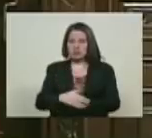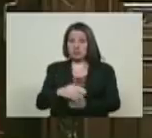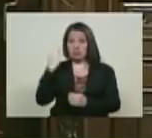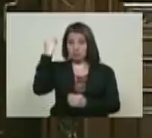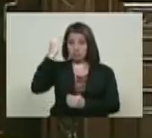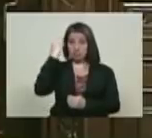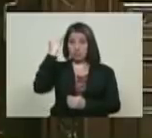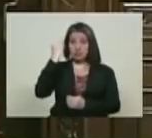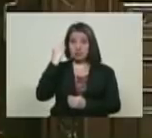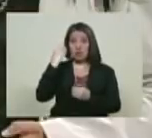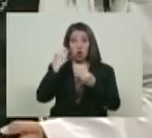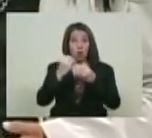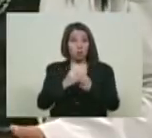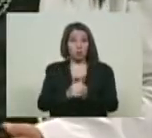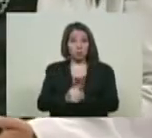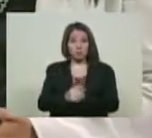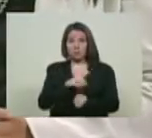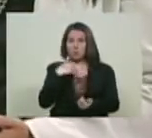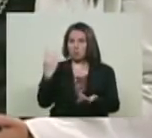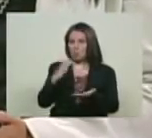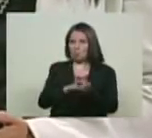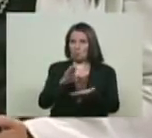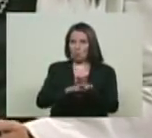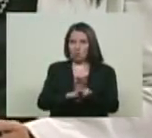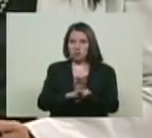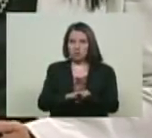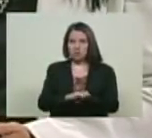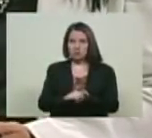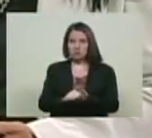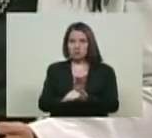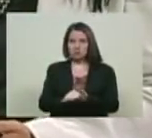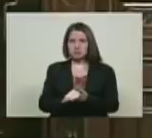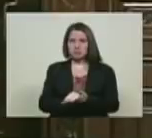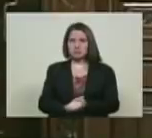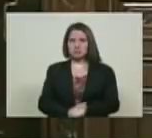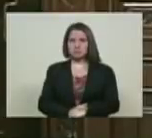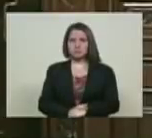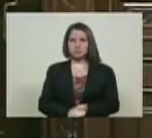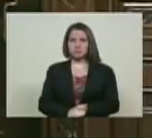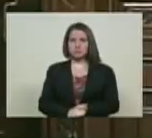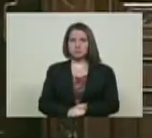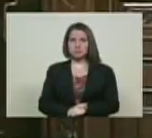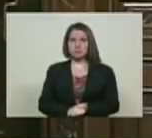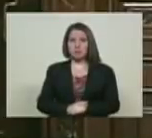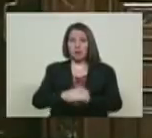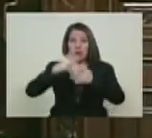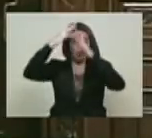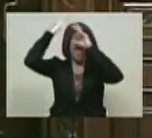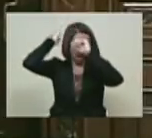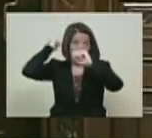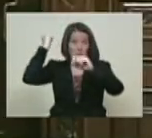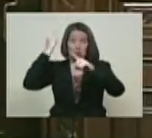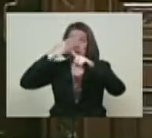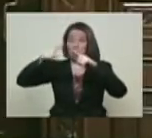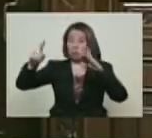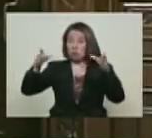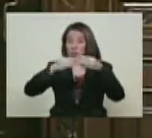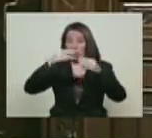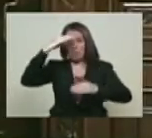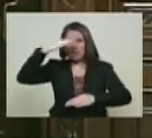La matanza. Los poderes públicos, embajadores, agregados militares.